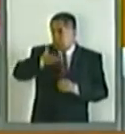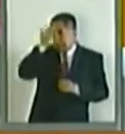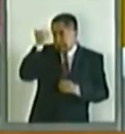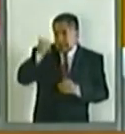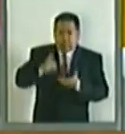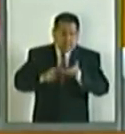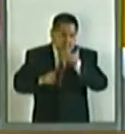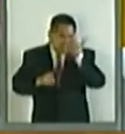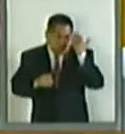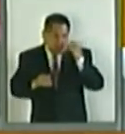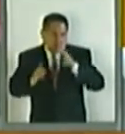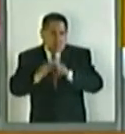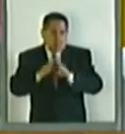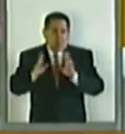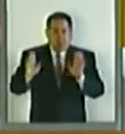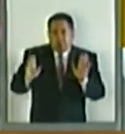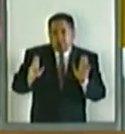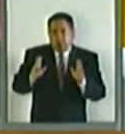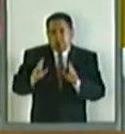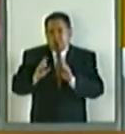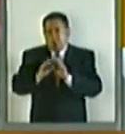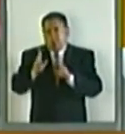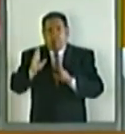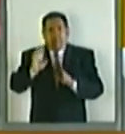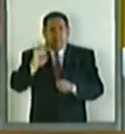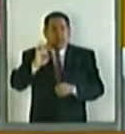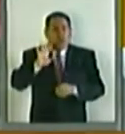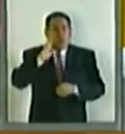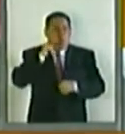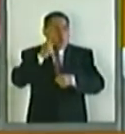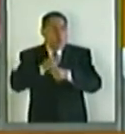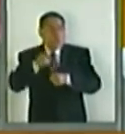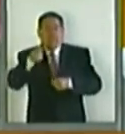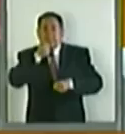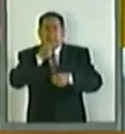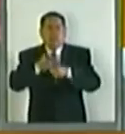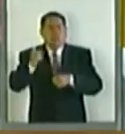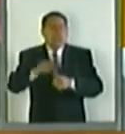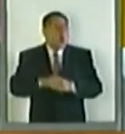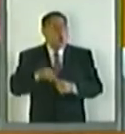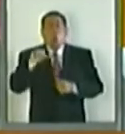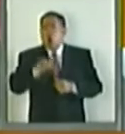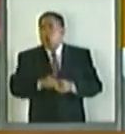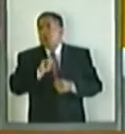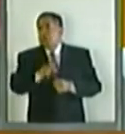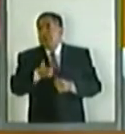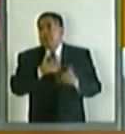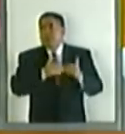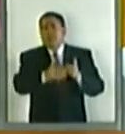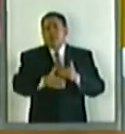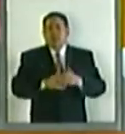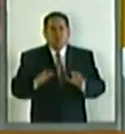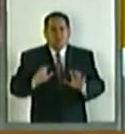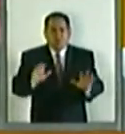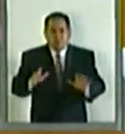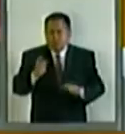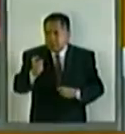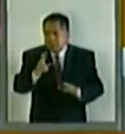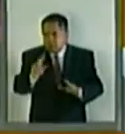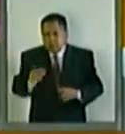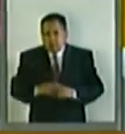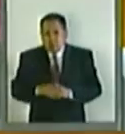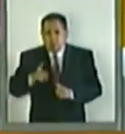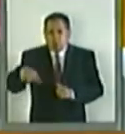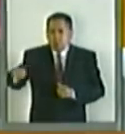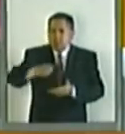es como si fuera una voluntad del presidente, del secretario de Hacienda, decir, hoy subimos la gasolina. No, señores, ustedes